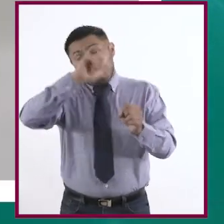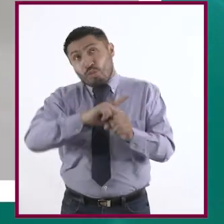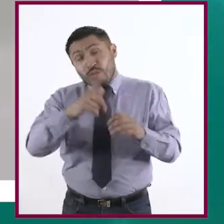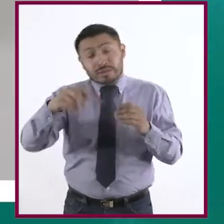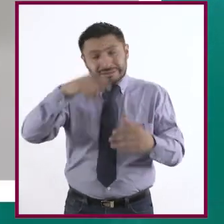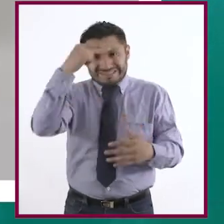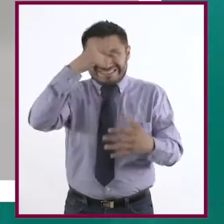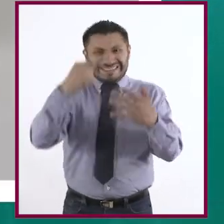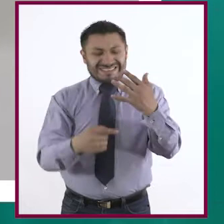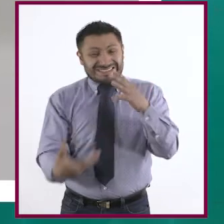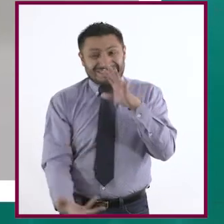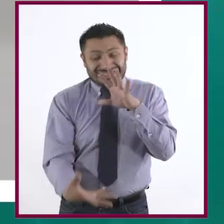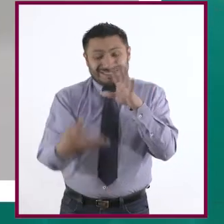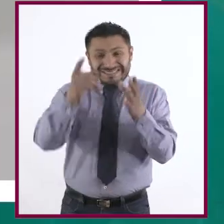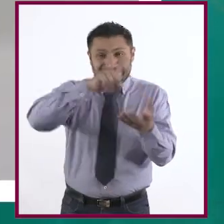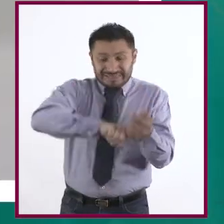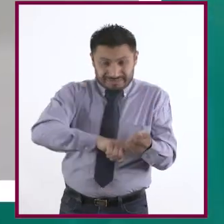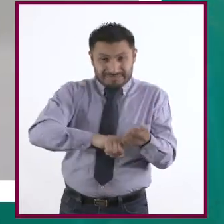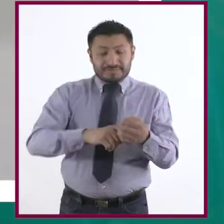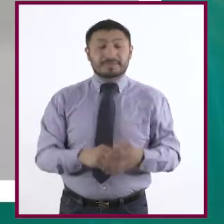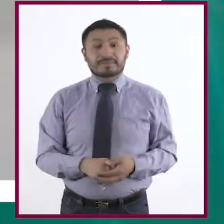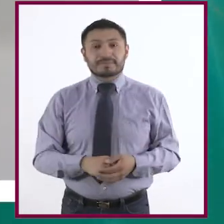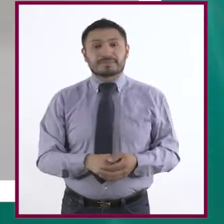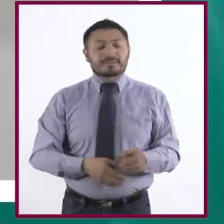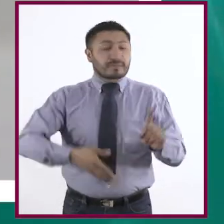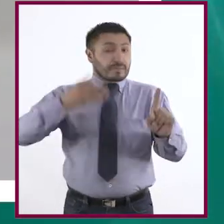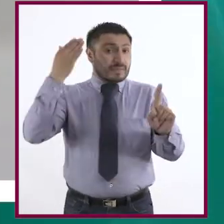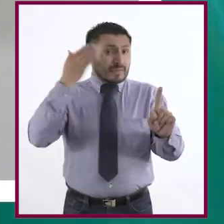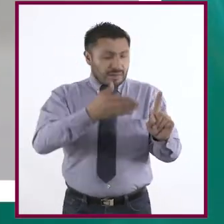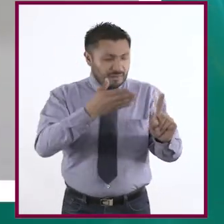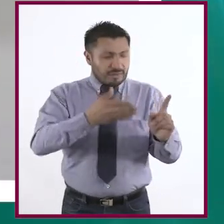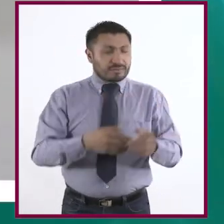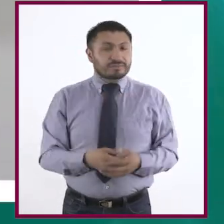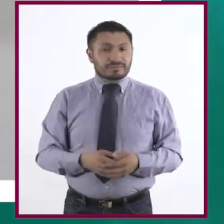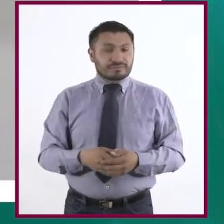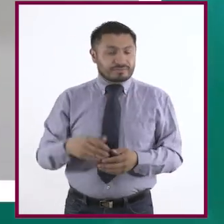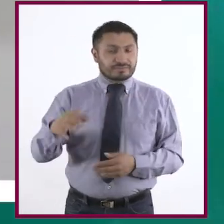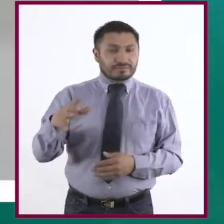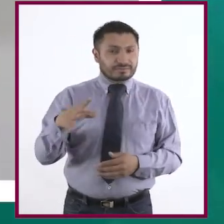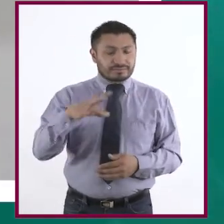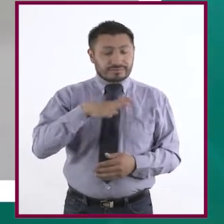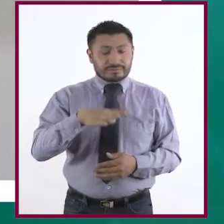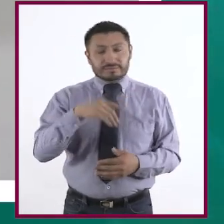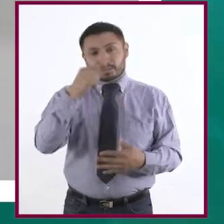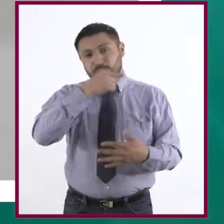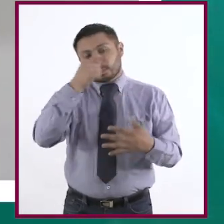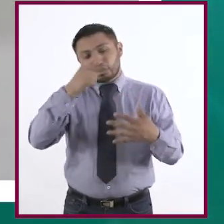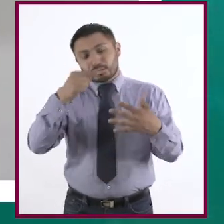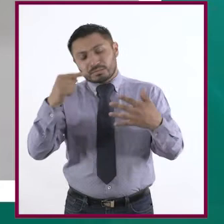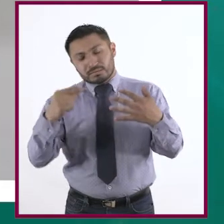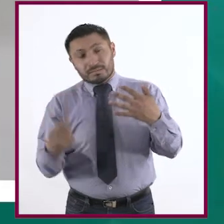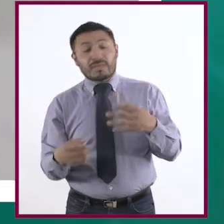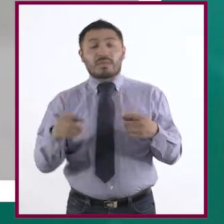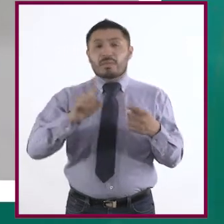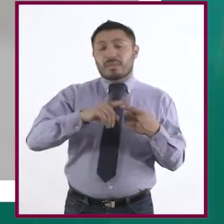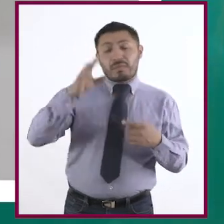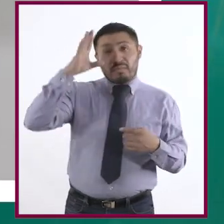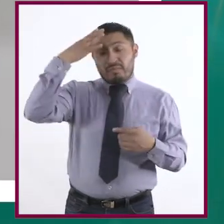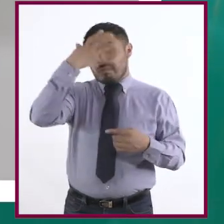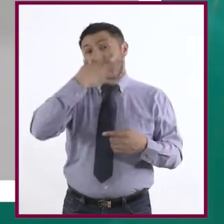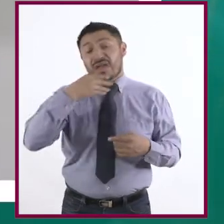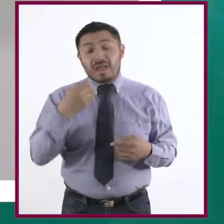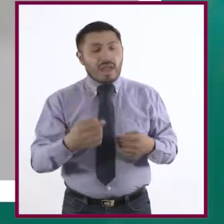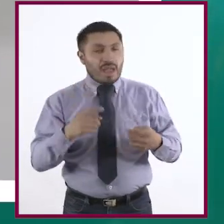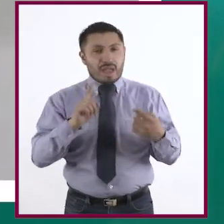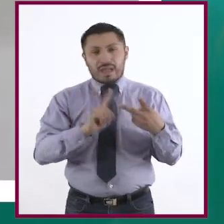Vamos a tener, por supuesto, ciertos aspectos, ¿no? Relacionados con belleza o con fuerza,